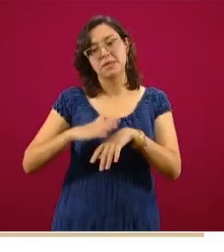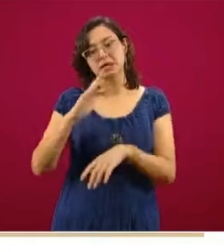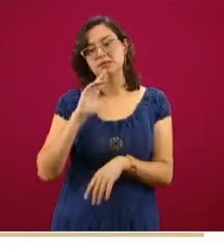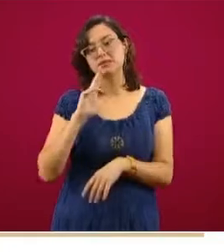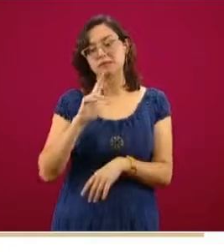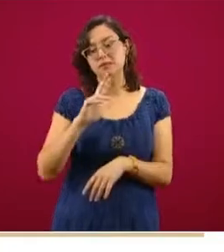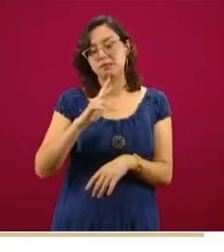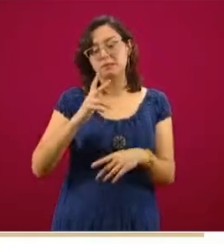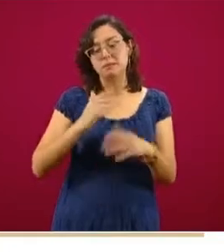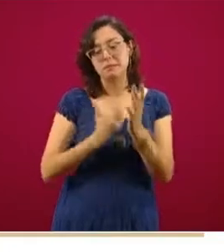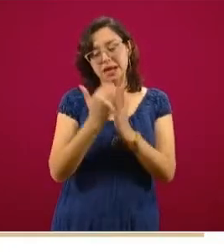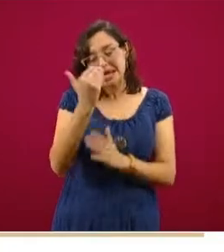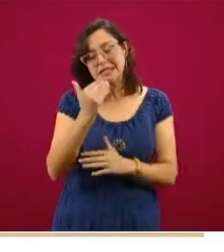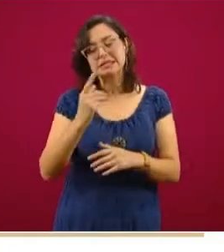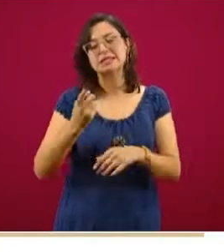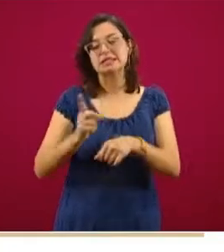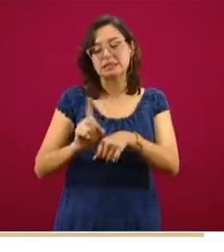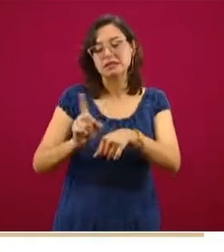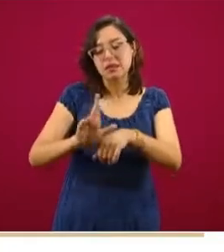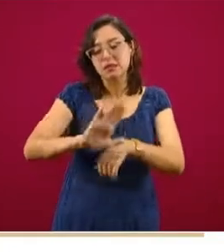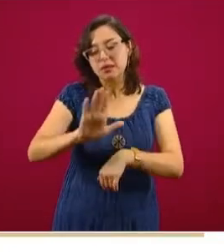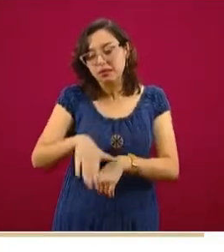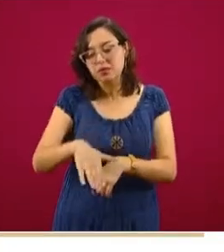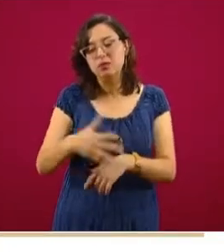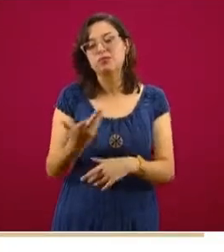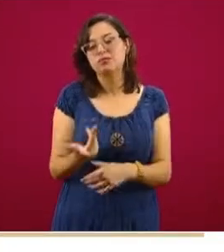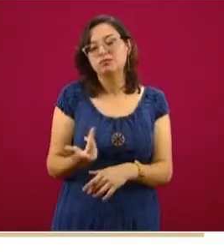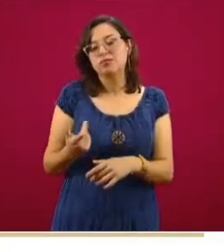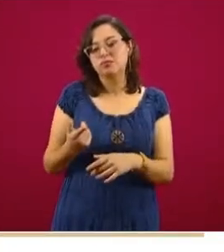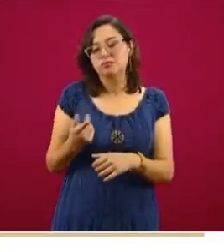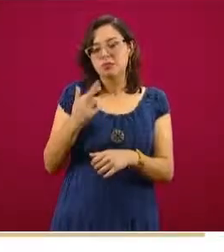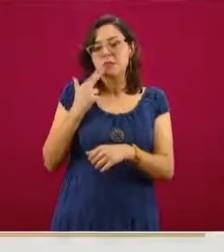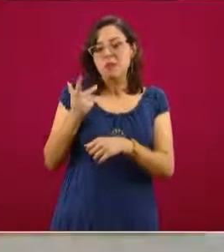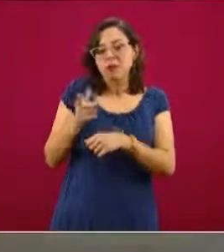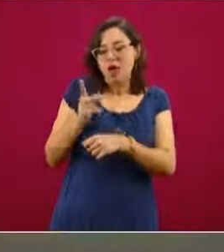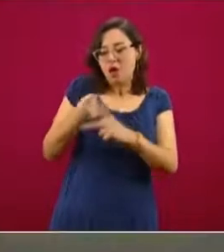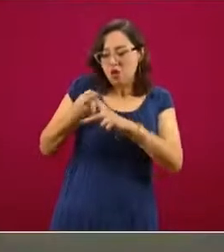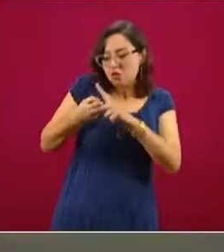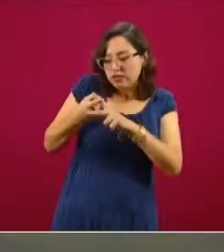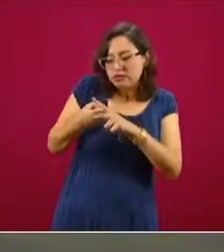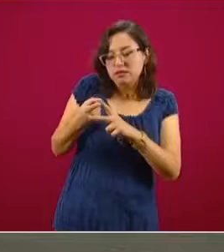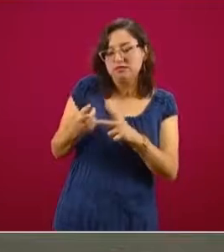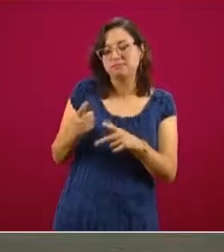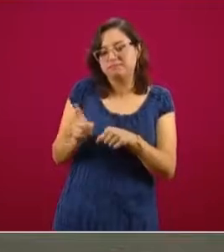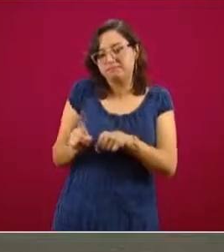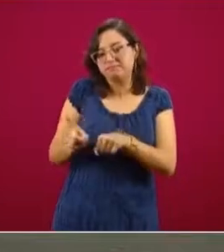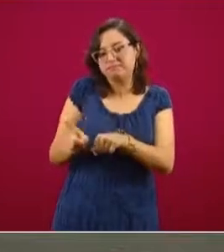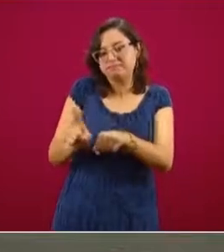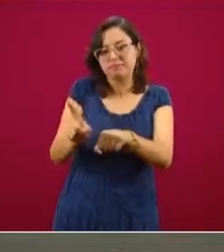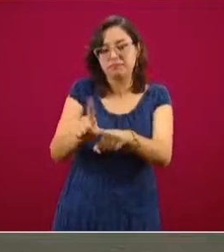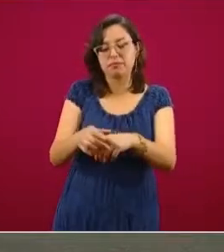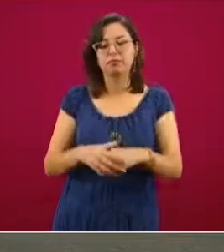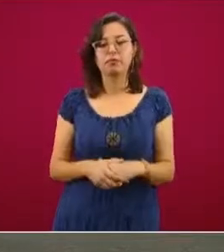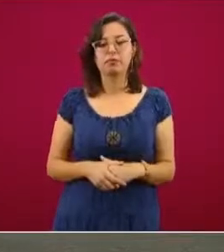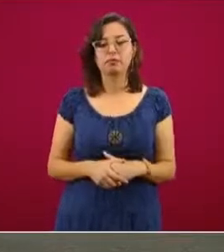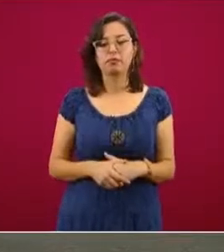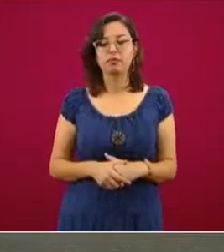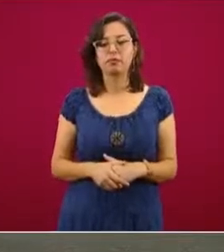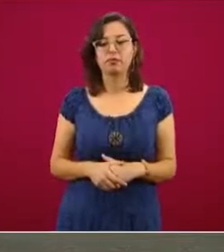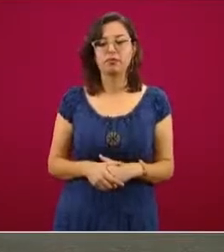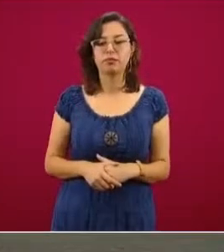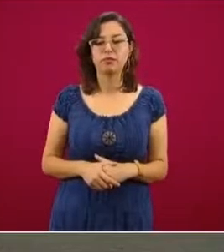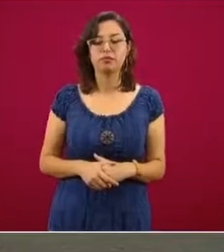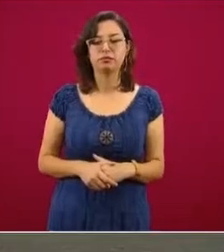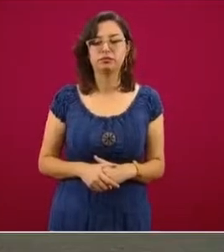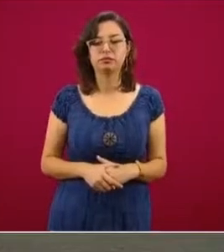podremos ir viendo día a día en los cortes que se están llevando a cabo. La siguiente diapositiva, por favor. Vemos